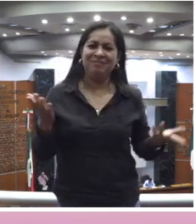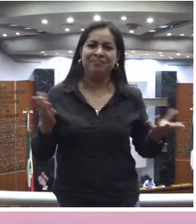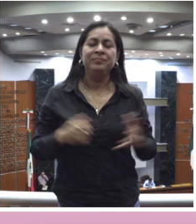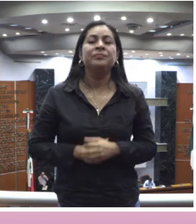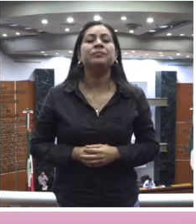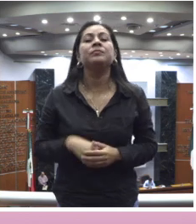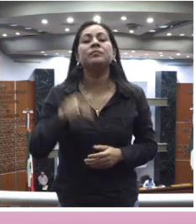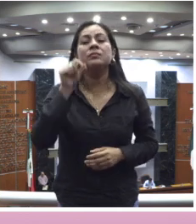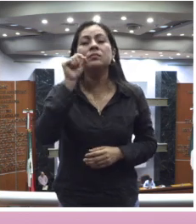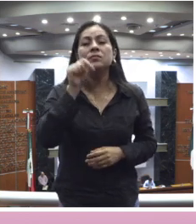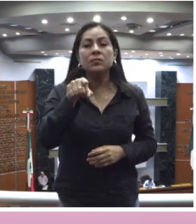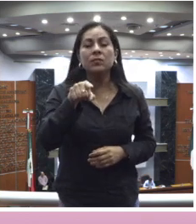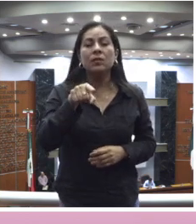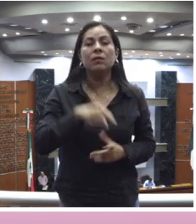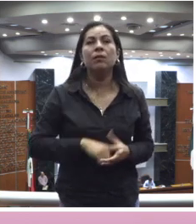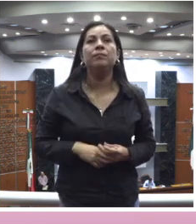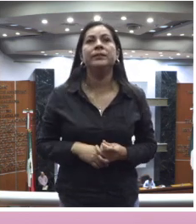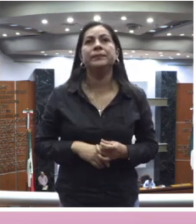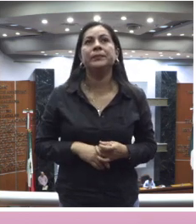Y